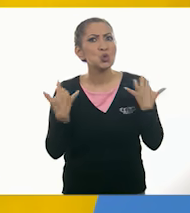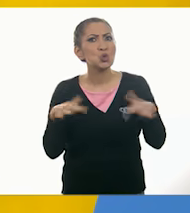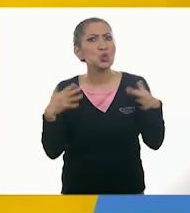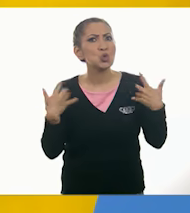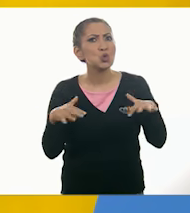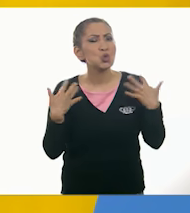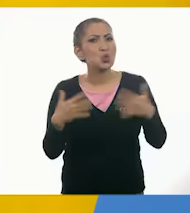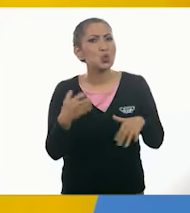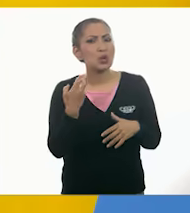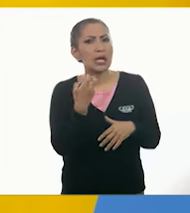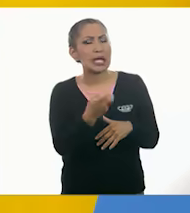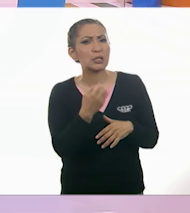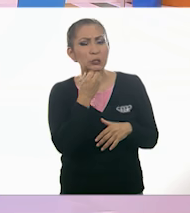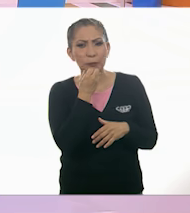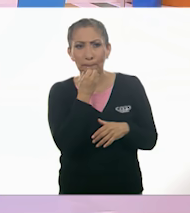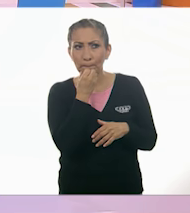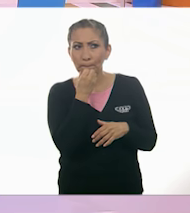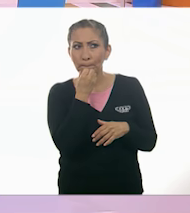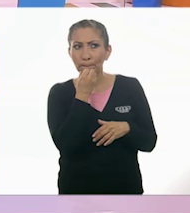tenemos aquí? Muy bien.